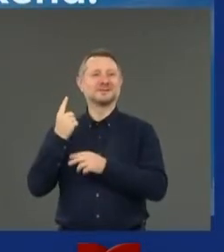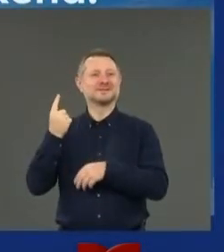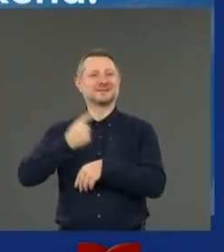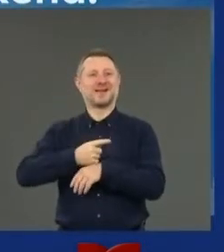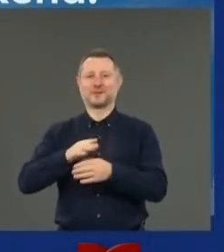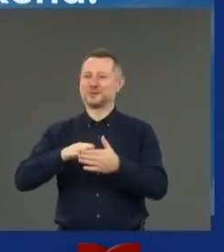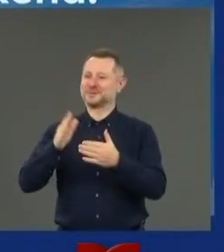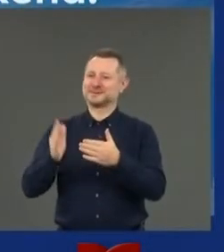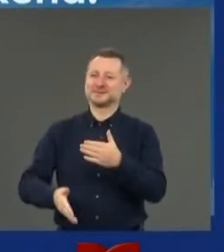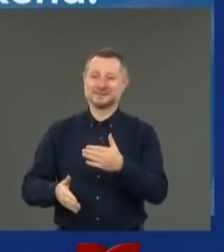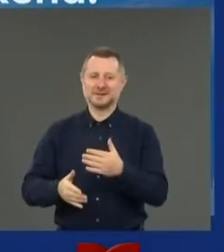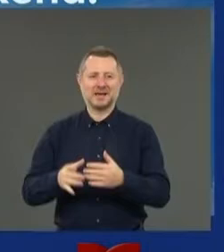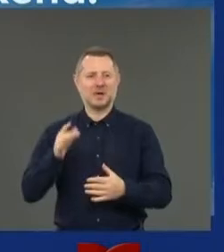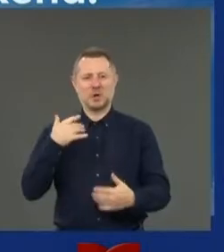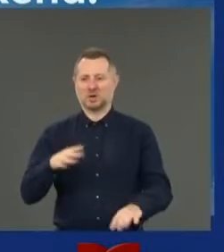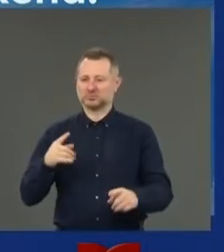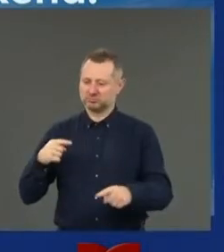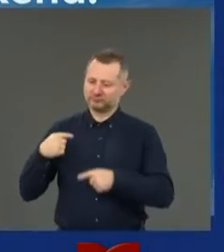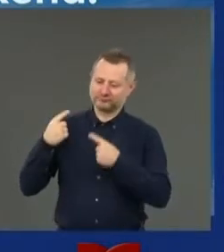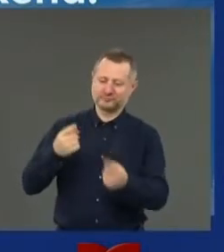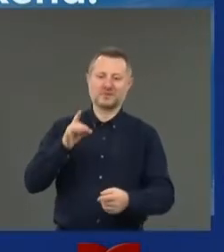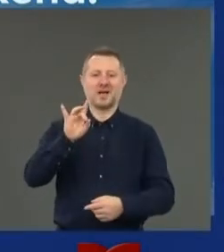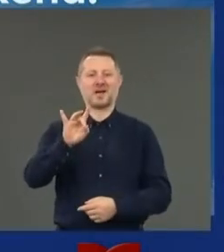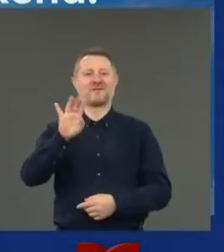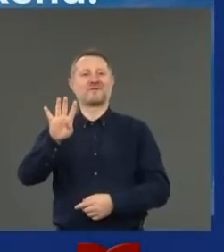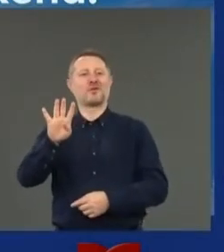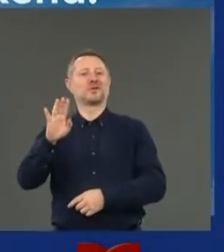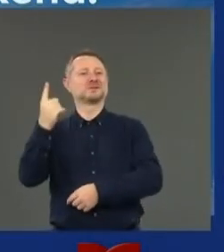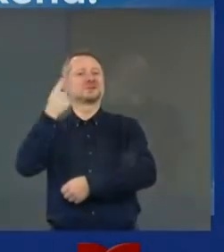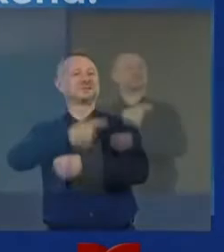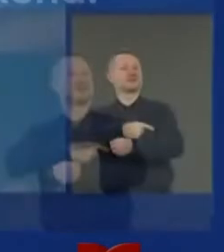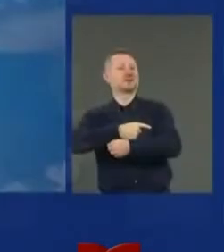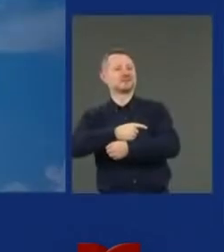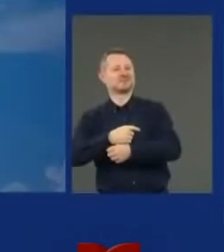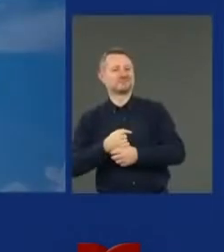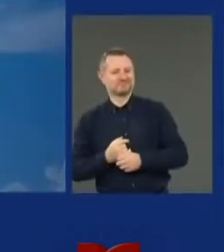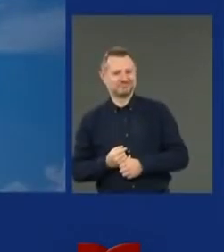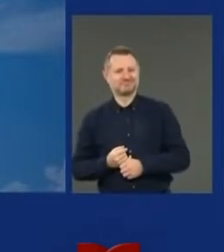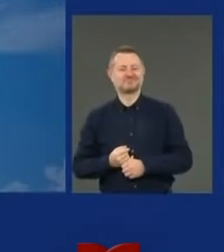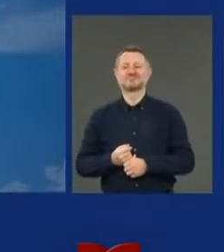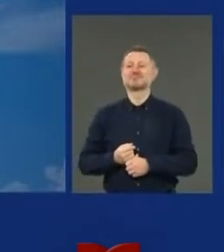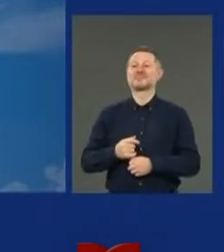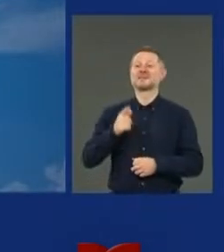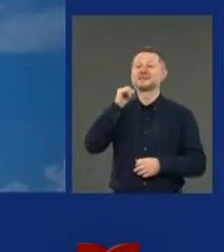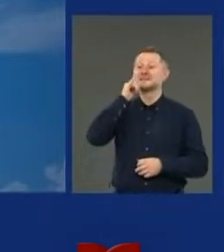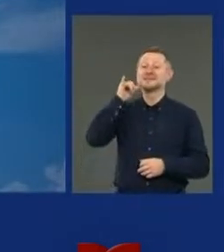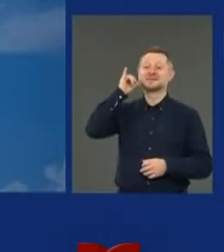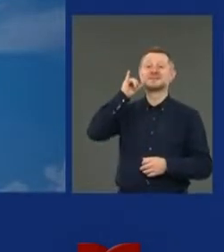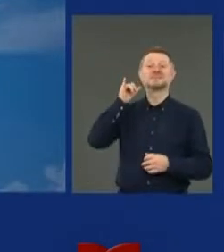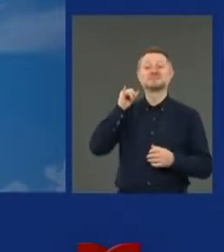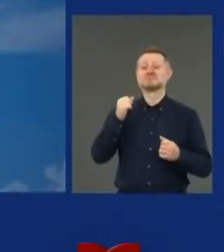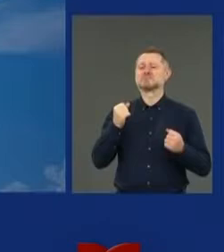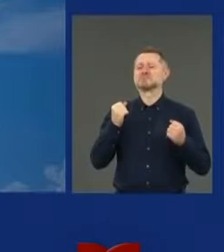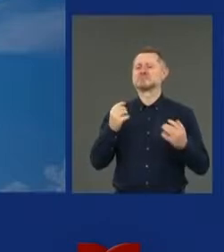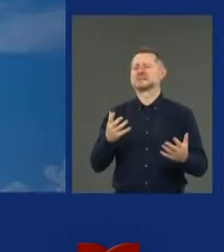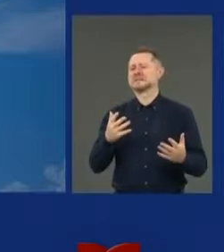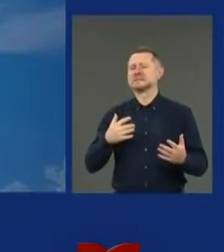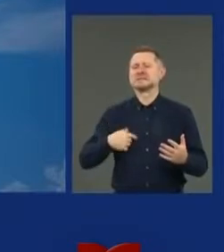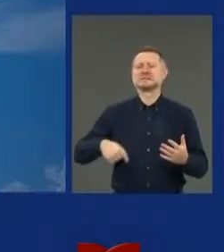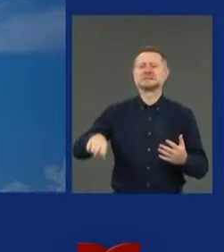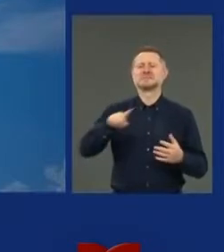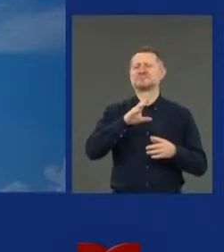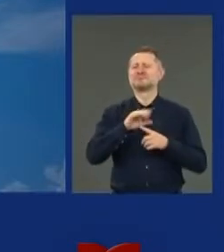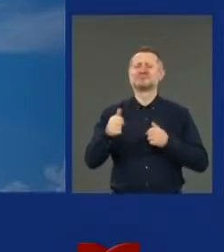de semana largo de los caídos. Ayer, number of my young superstars said to me, you know,